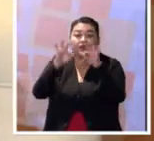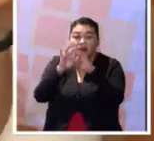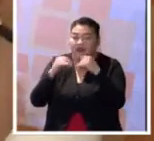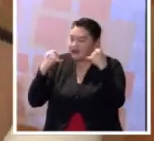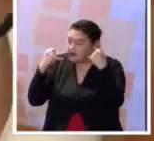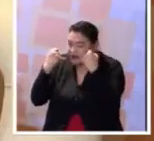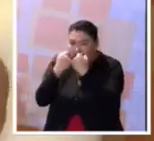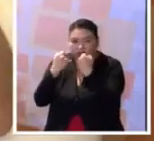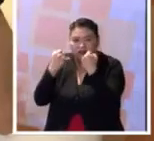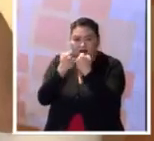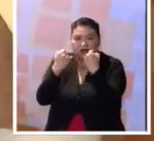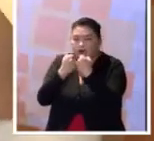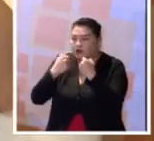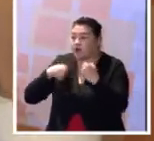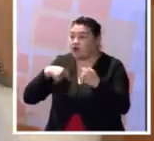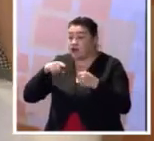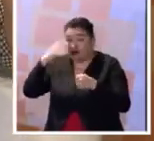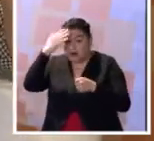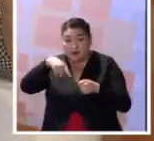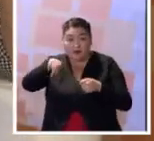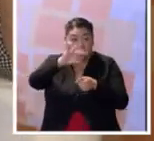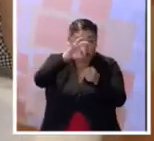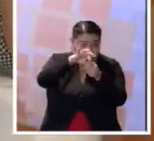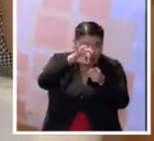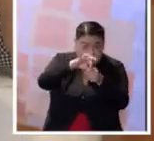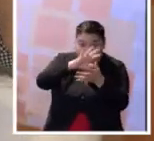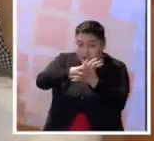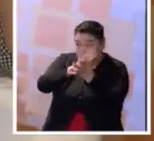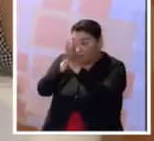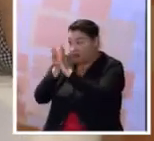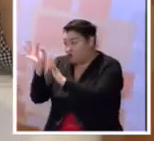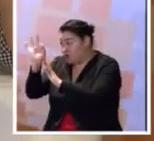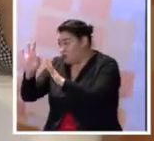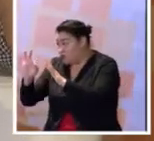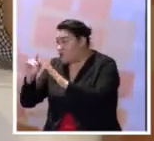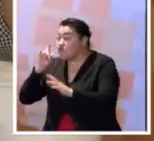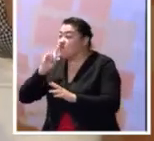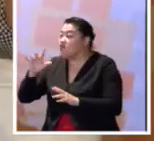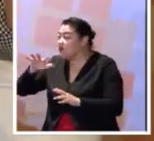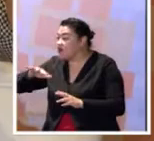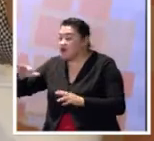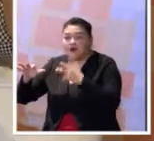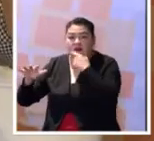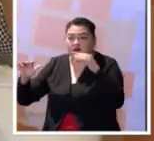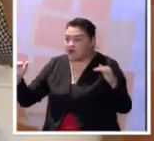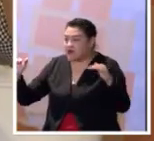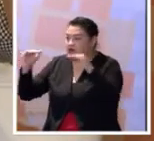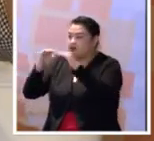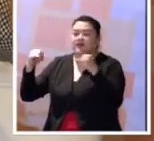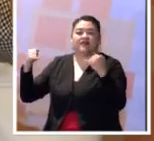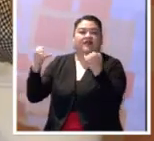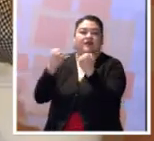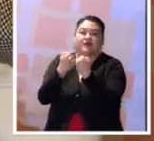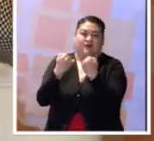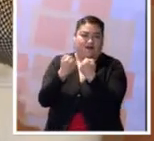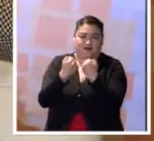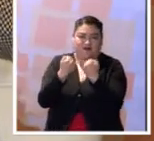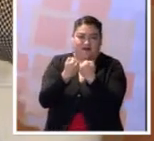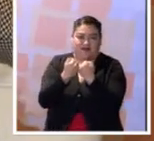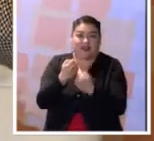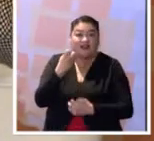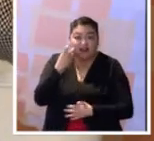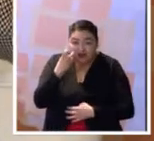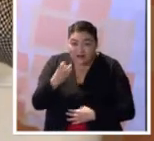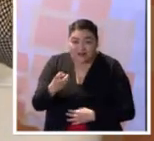igual nivel de ponderación con el valor democrático, la paridad. Y a partir de la paridad además, esta regla